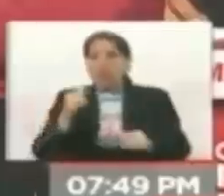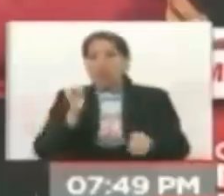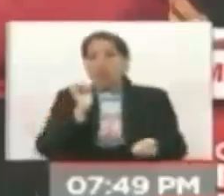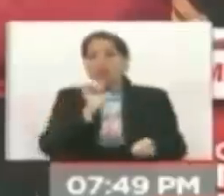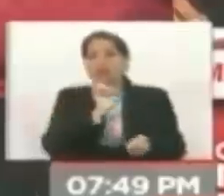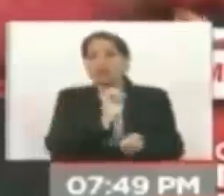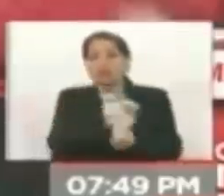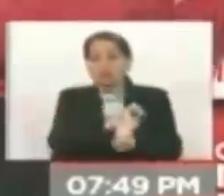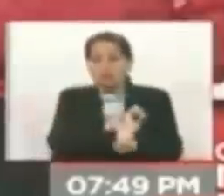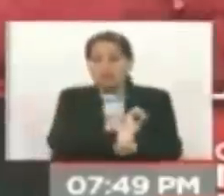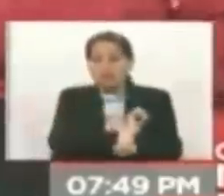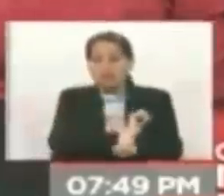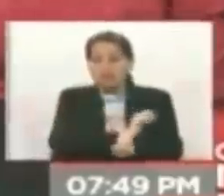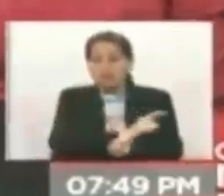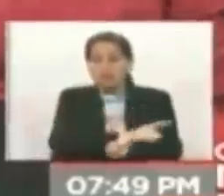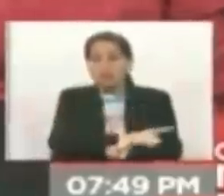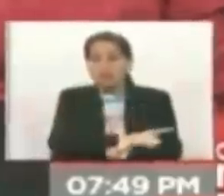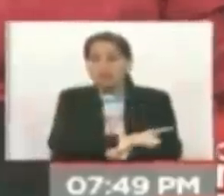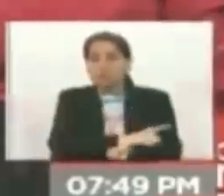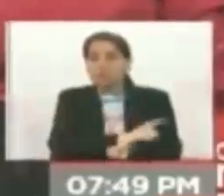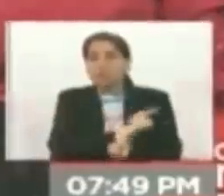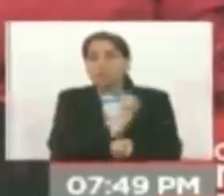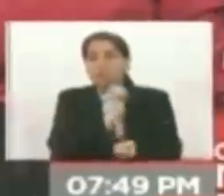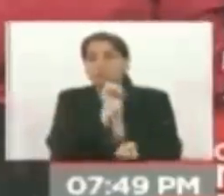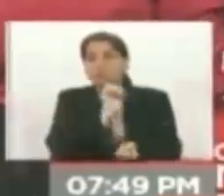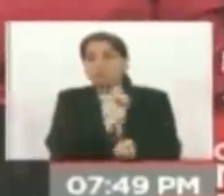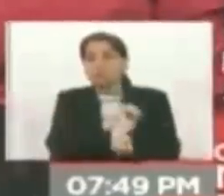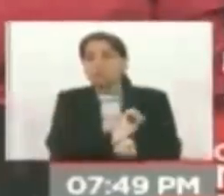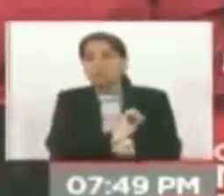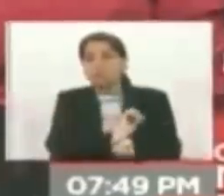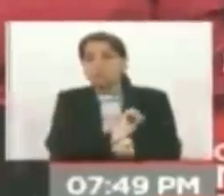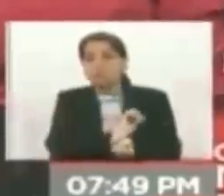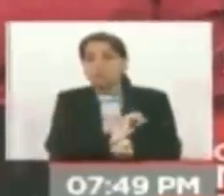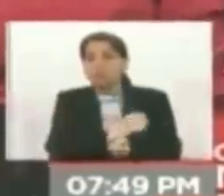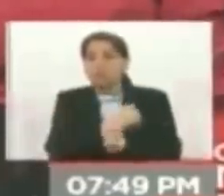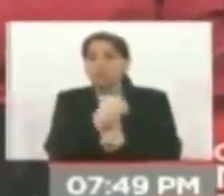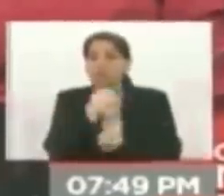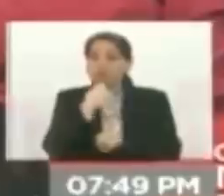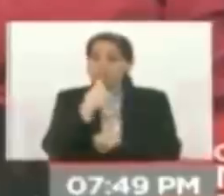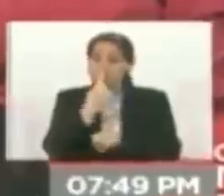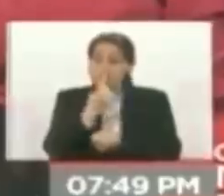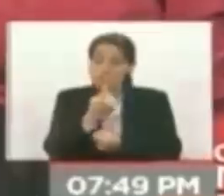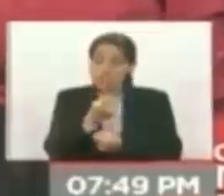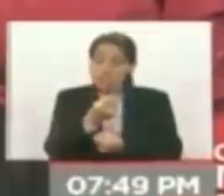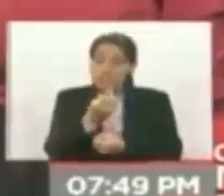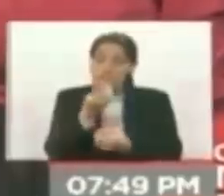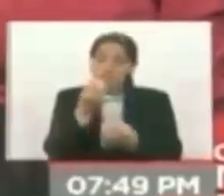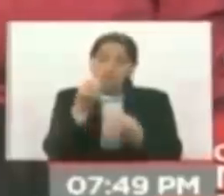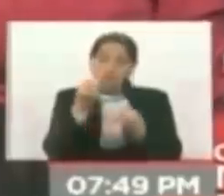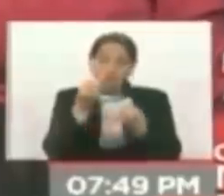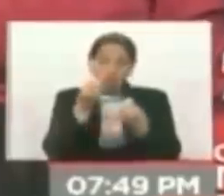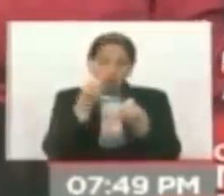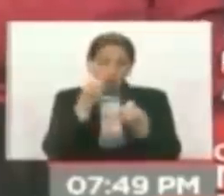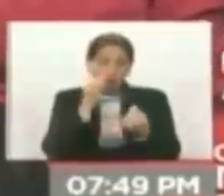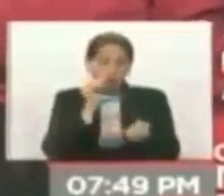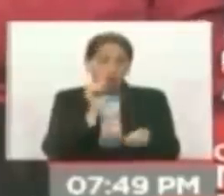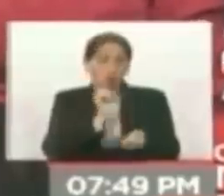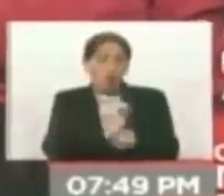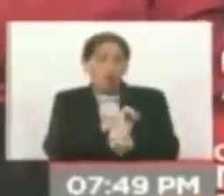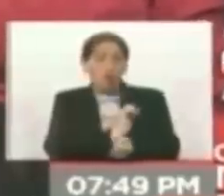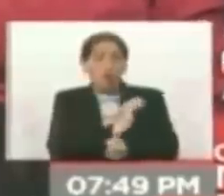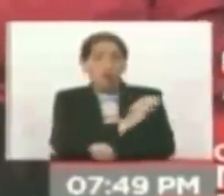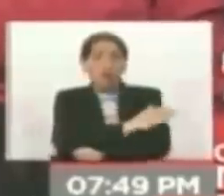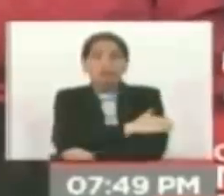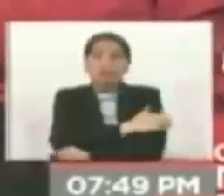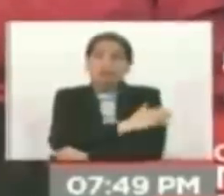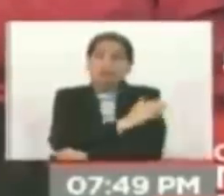al pronunciamiento de Argentina en rechazo a la toma de la Asamblea Nacional por parte del régimen. Argentina dijo una guaidiotez,